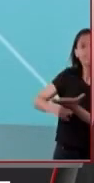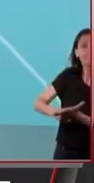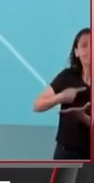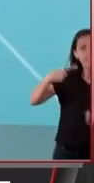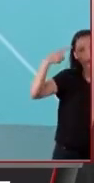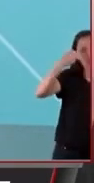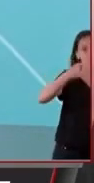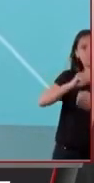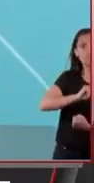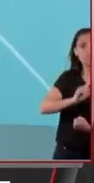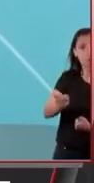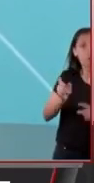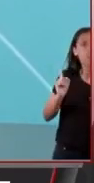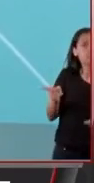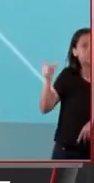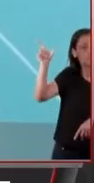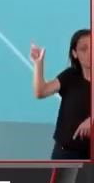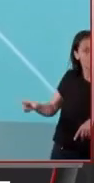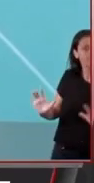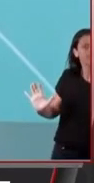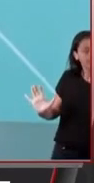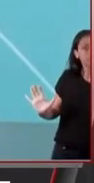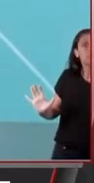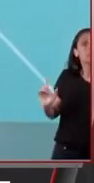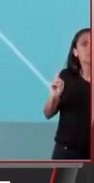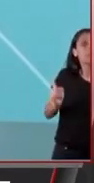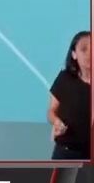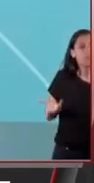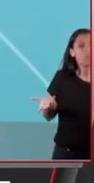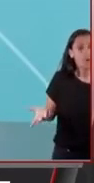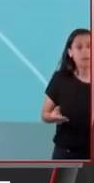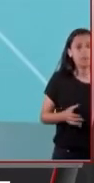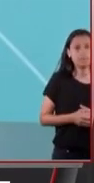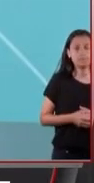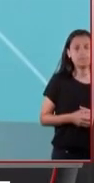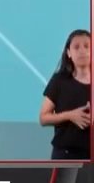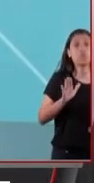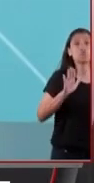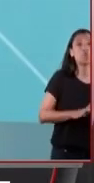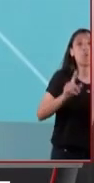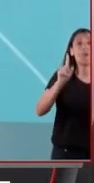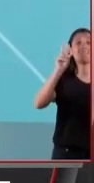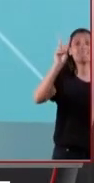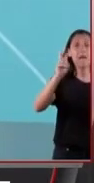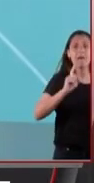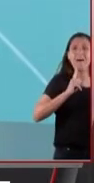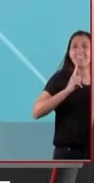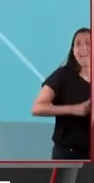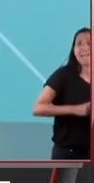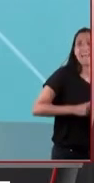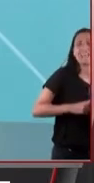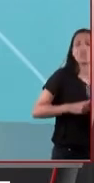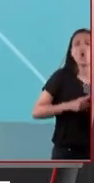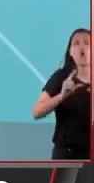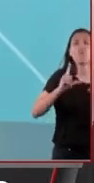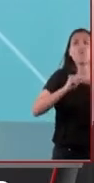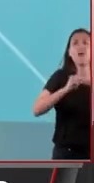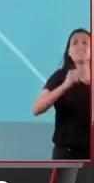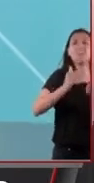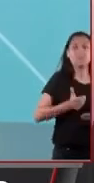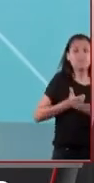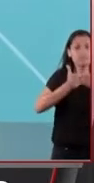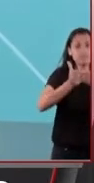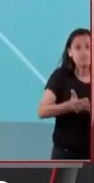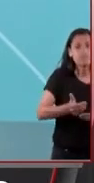estaba cuestionado por la ley de lemas. La elección allí en la provincia se entendía no se ajustaba